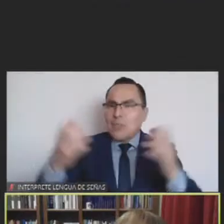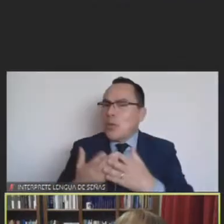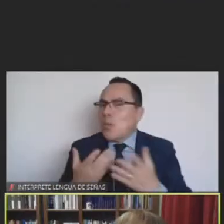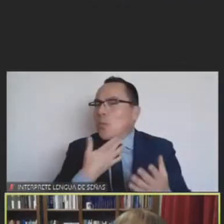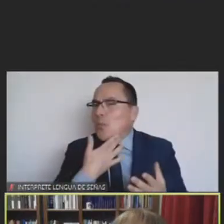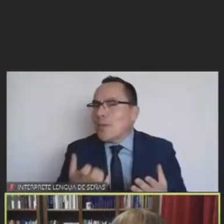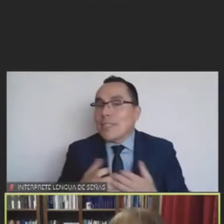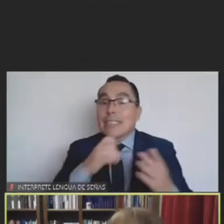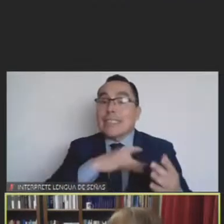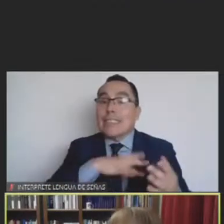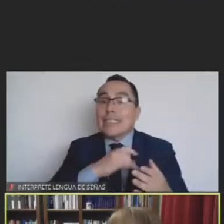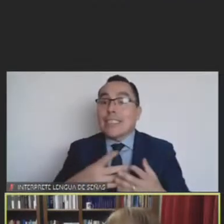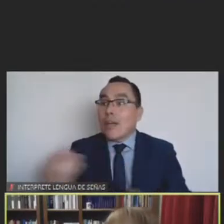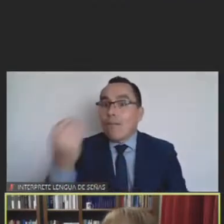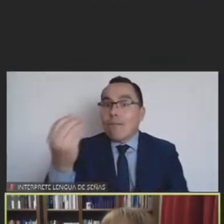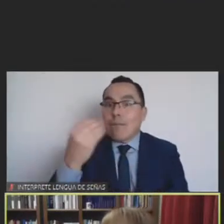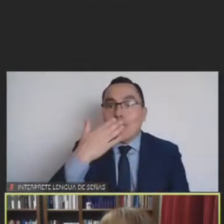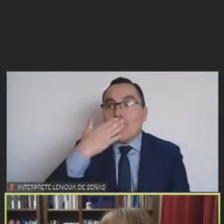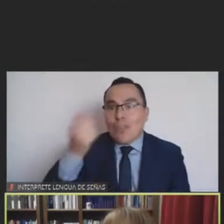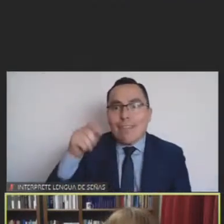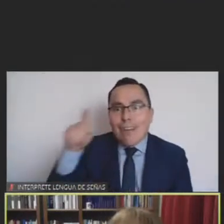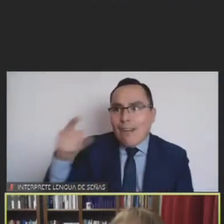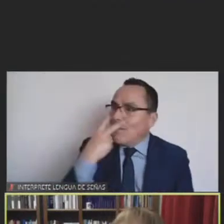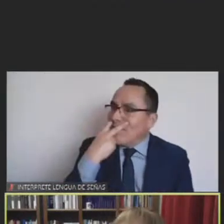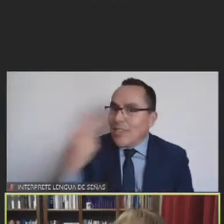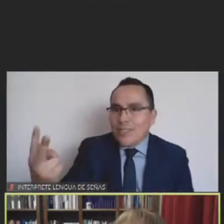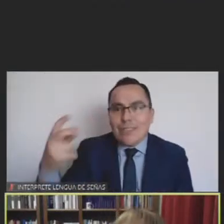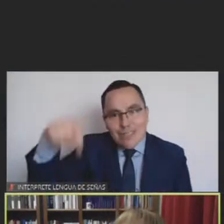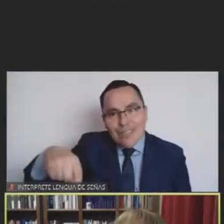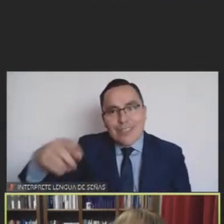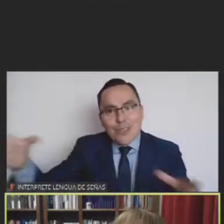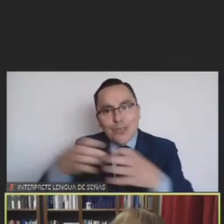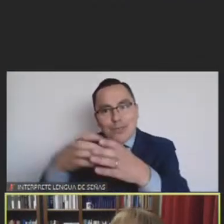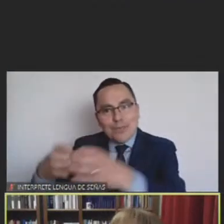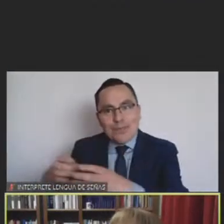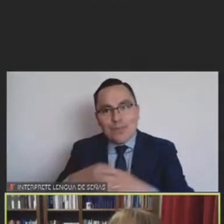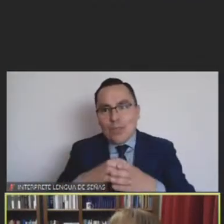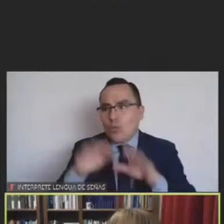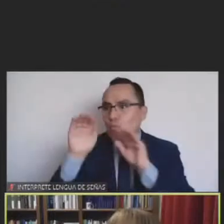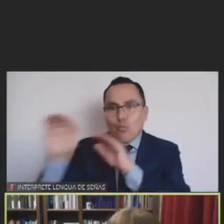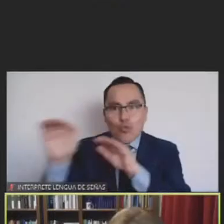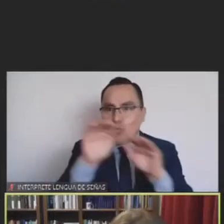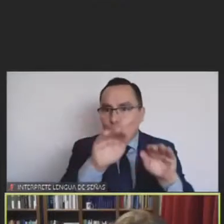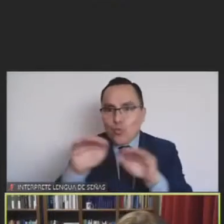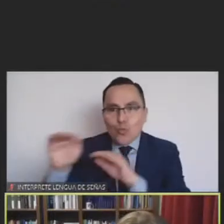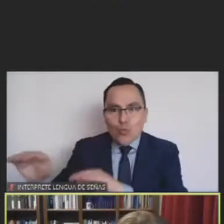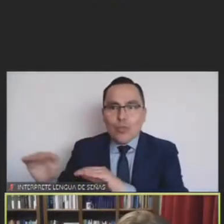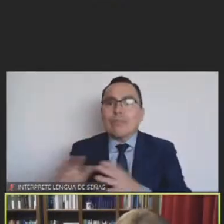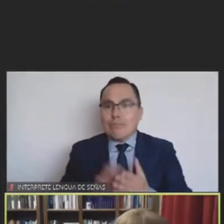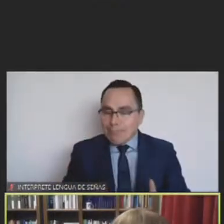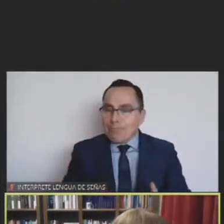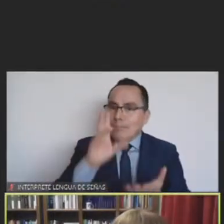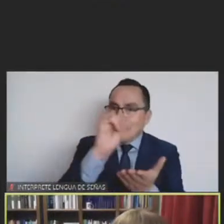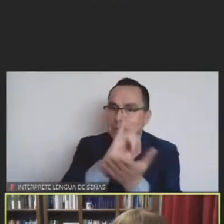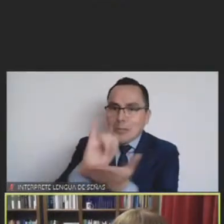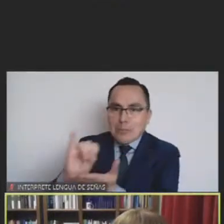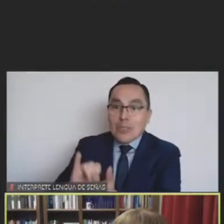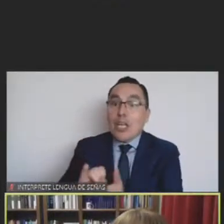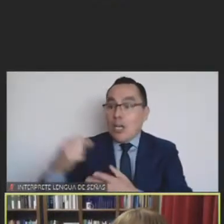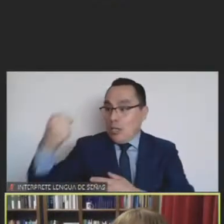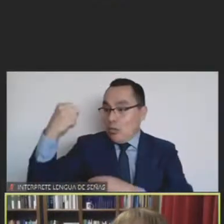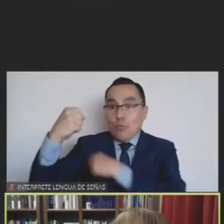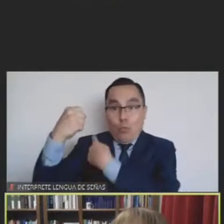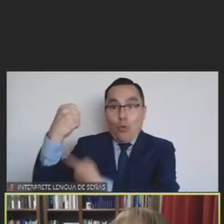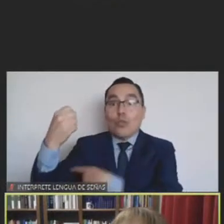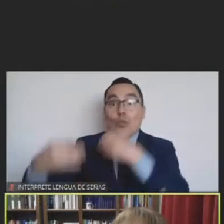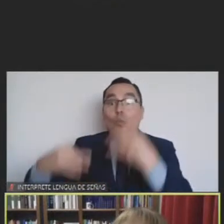que tiene una muy buena visión, ¿no es cierto?, hablando del tema de las confianzas, del punto de vista de cómo el Poder Judicial se